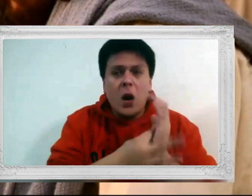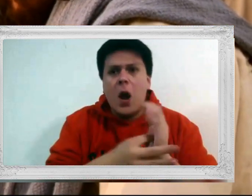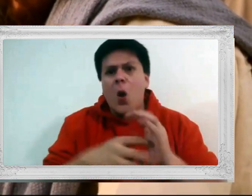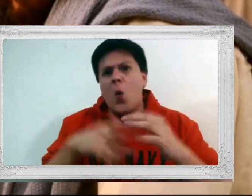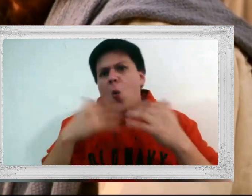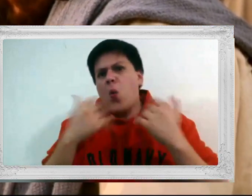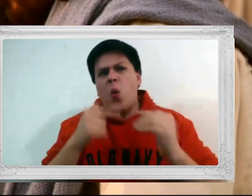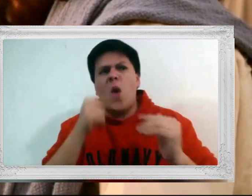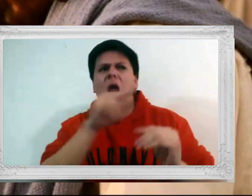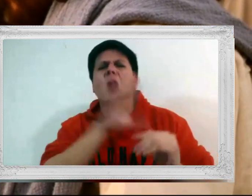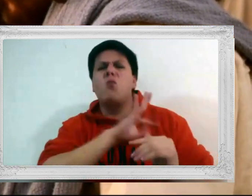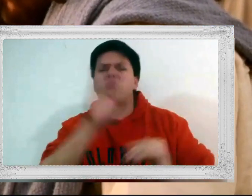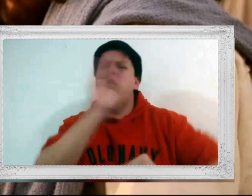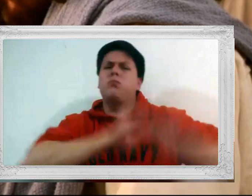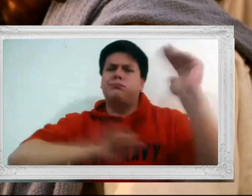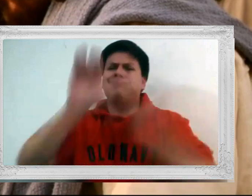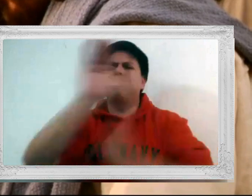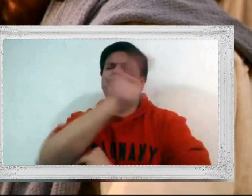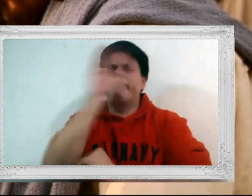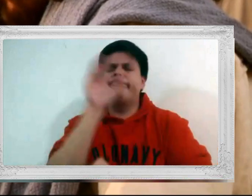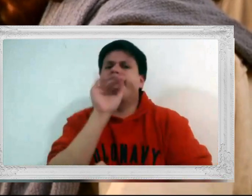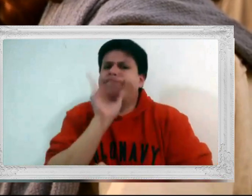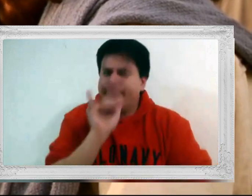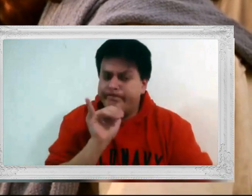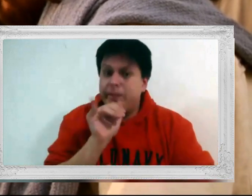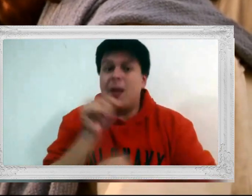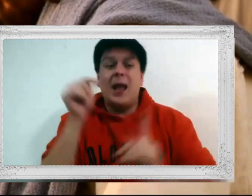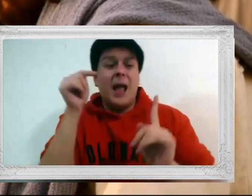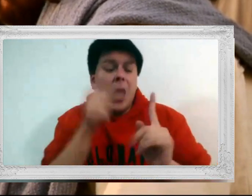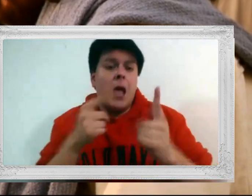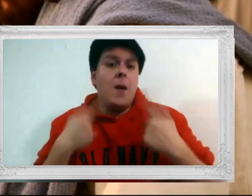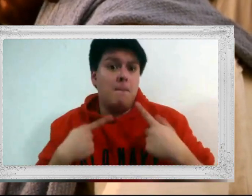pobreza, ha echado todo lo que tenía para vivir».